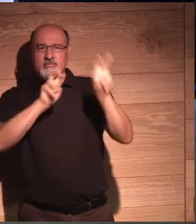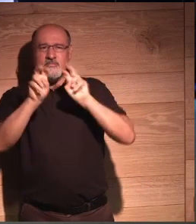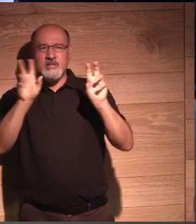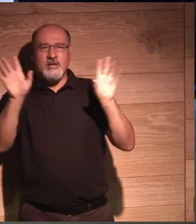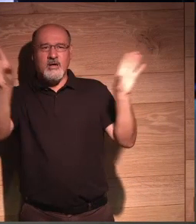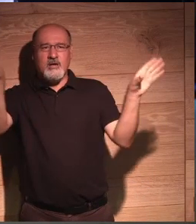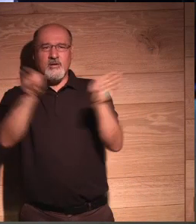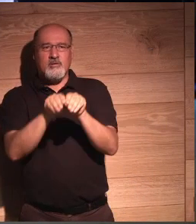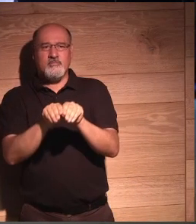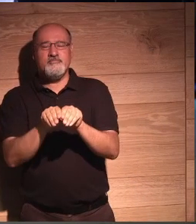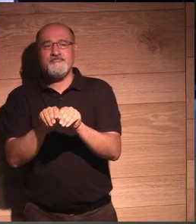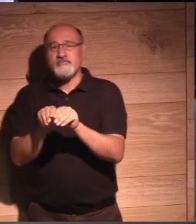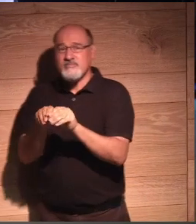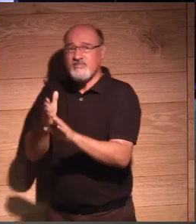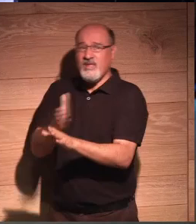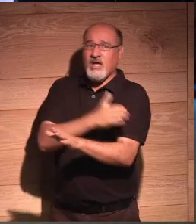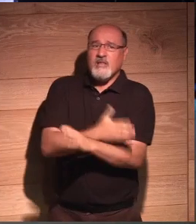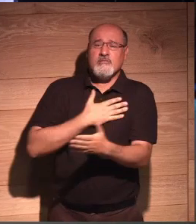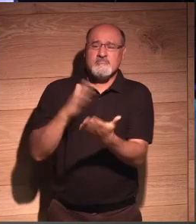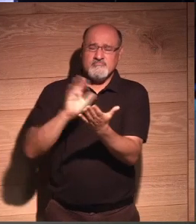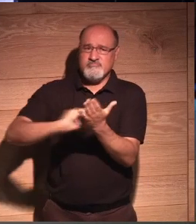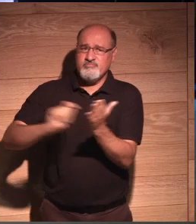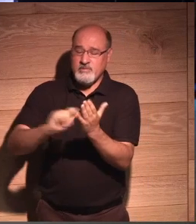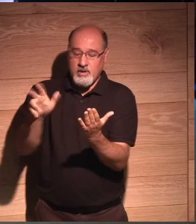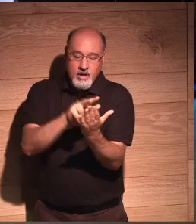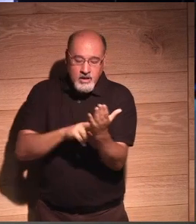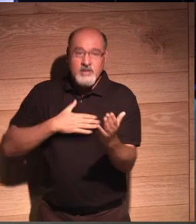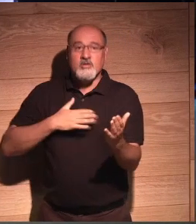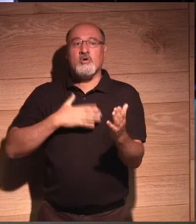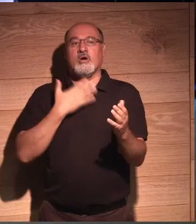cosas que habían leído Arthur C. Clarke y Stanley Kubrick